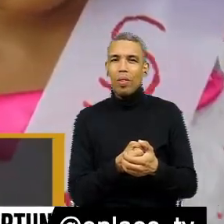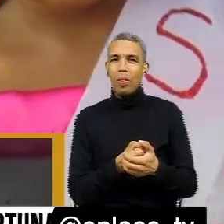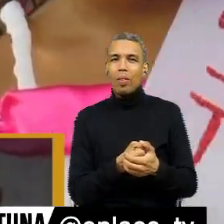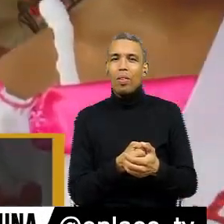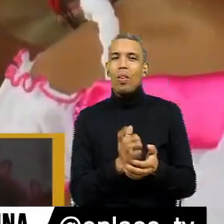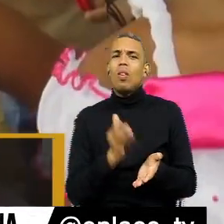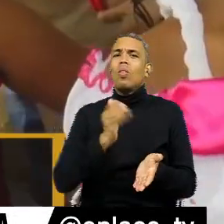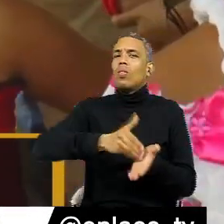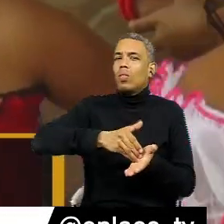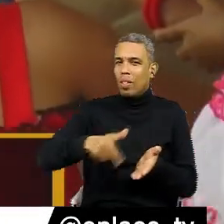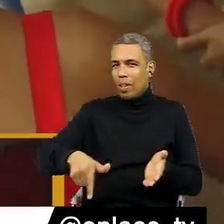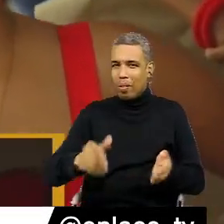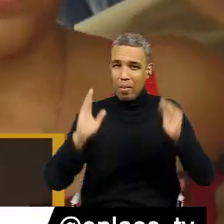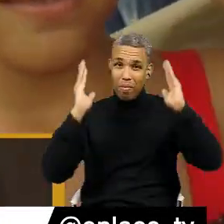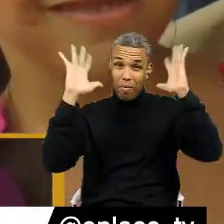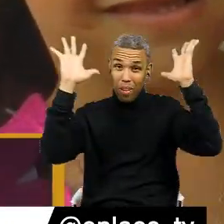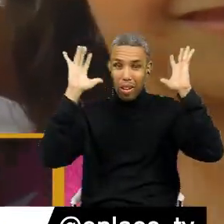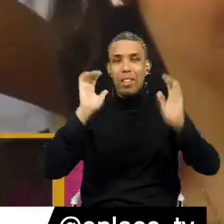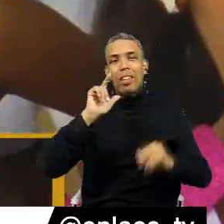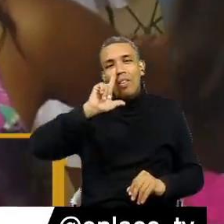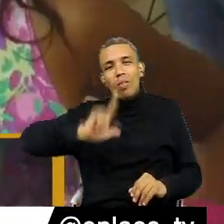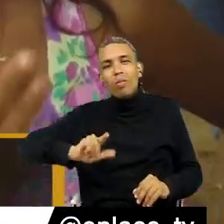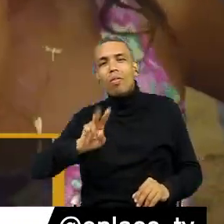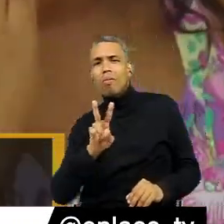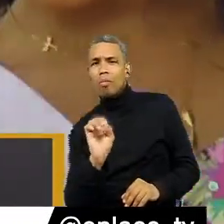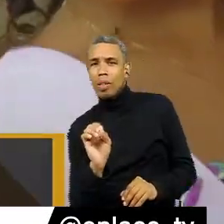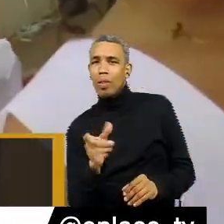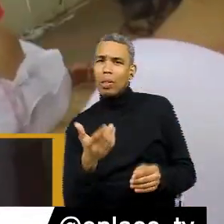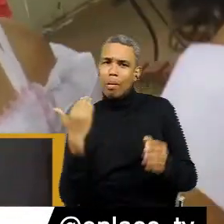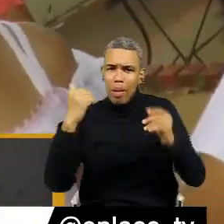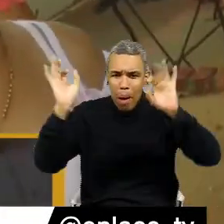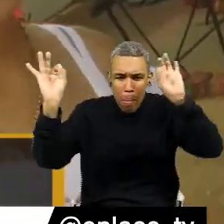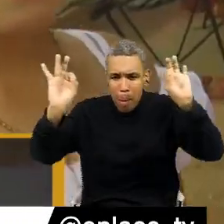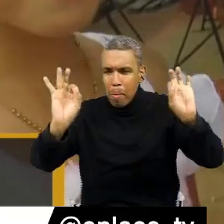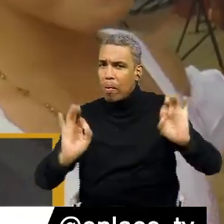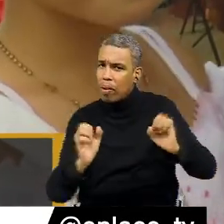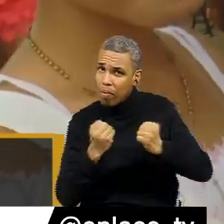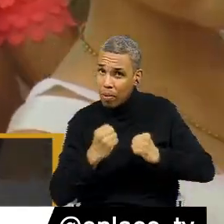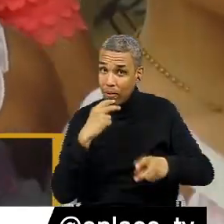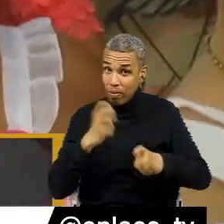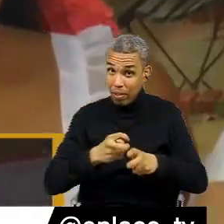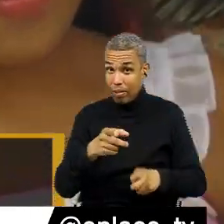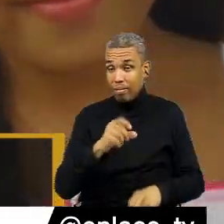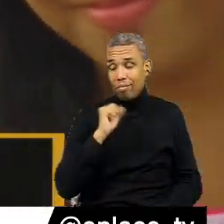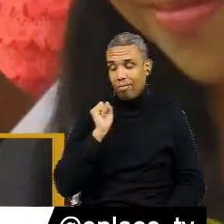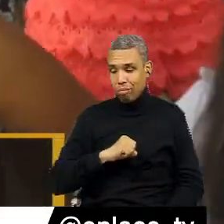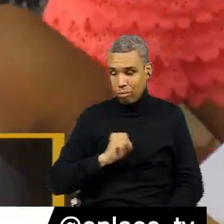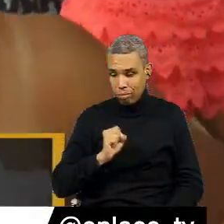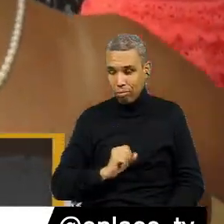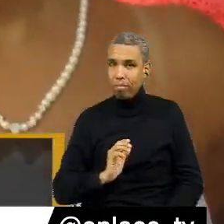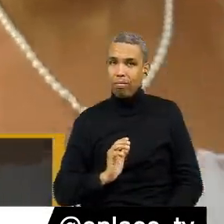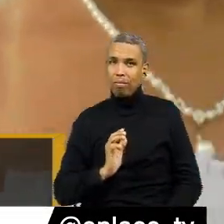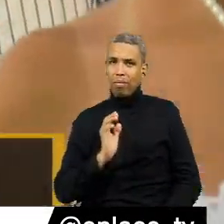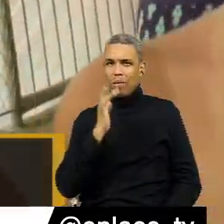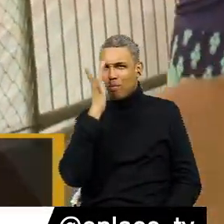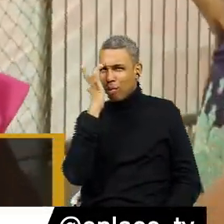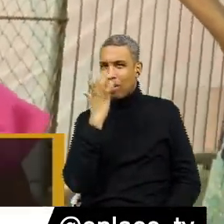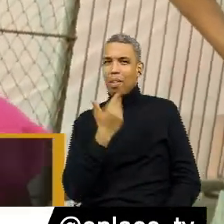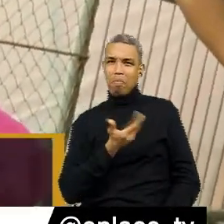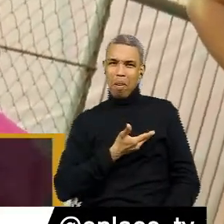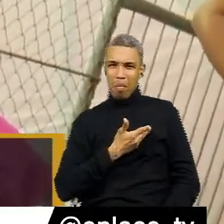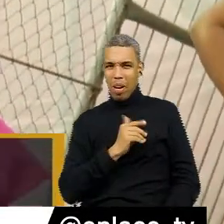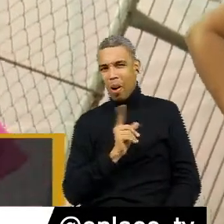revivir este tipo de actividades en el barrio 20 de julio. Sí, la verdad sí, siempre ha sido duro porque las mamás ya no confían de que no, eso